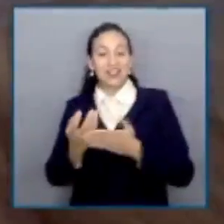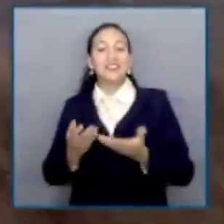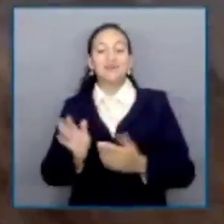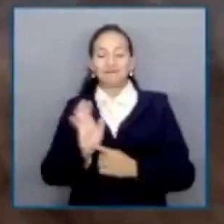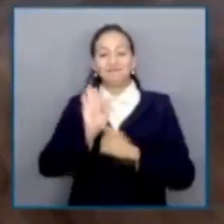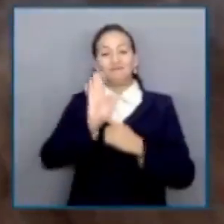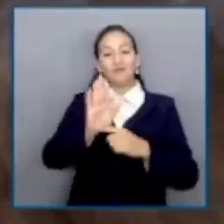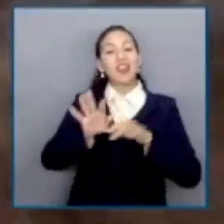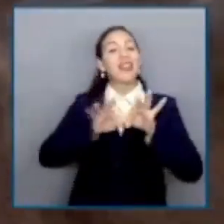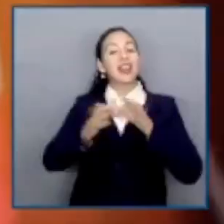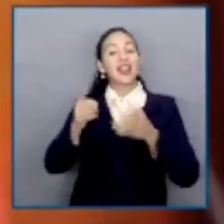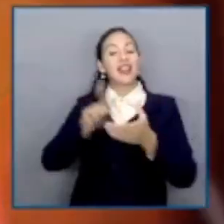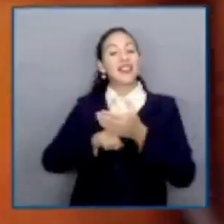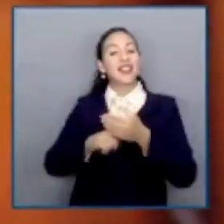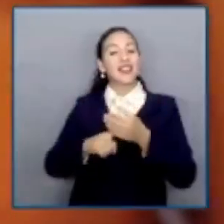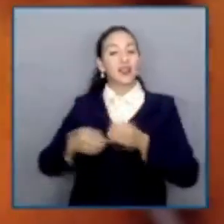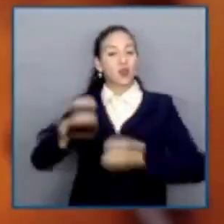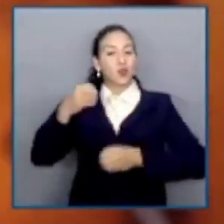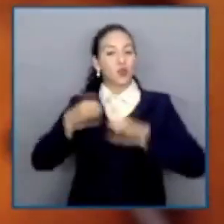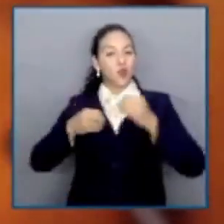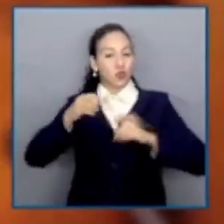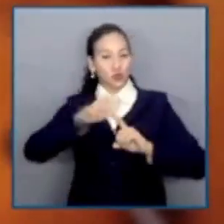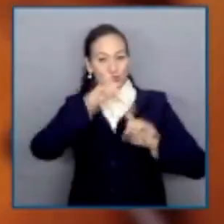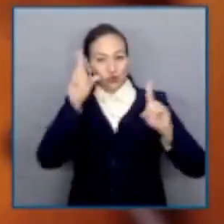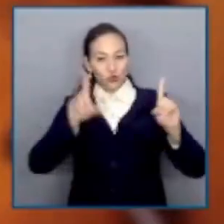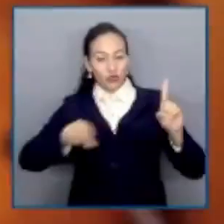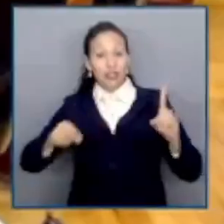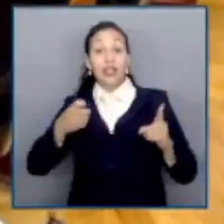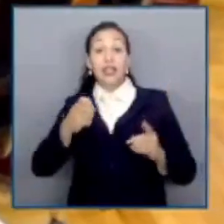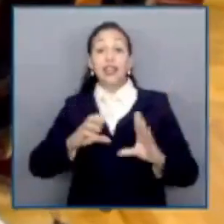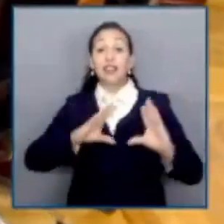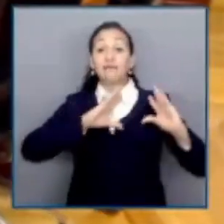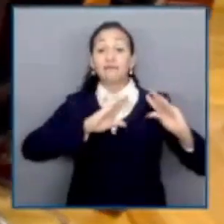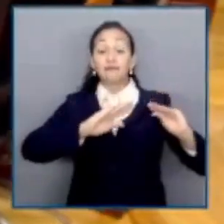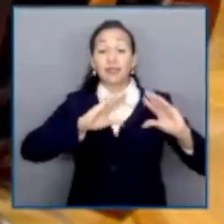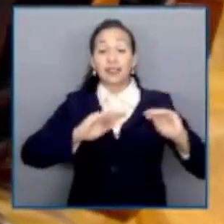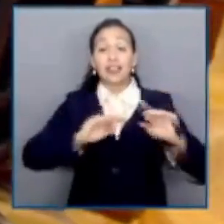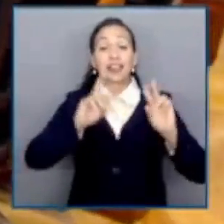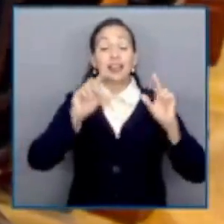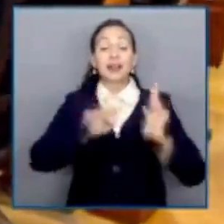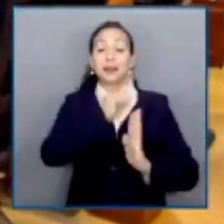la Justicia Federal y fomentar la cultura de la legalidad en nuestro